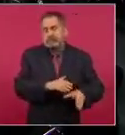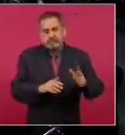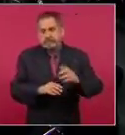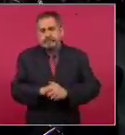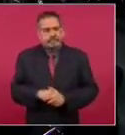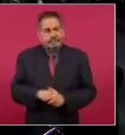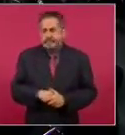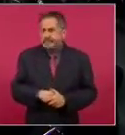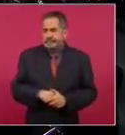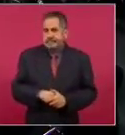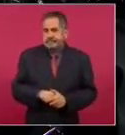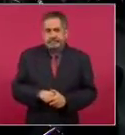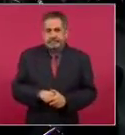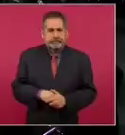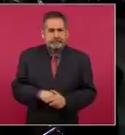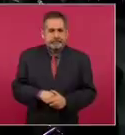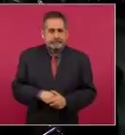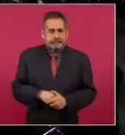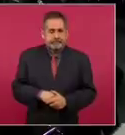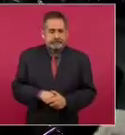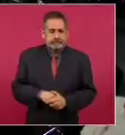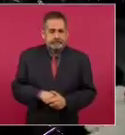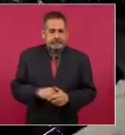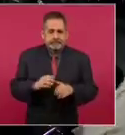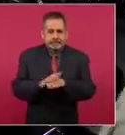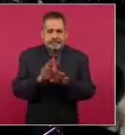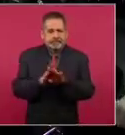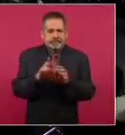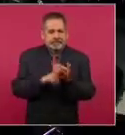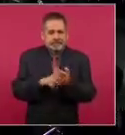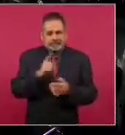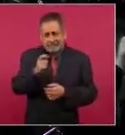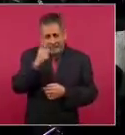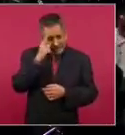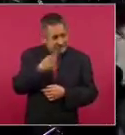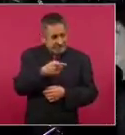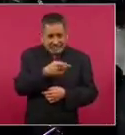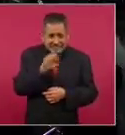desde luego, porque ¿cómo se van a atrever a eso?